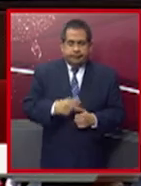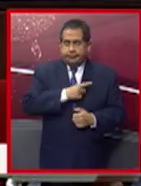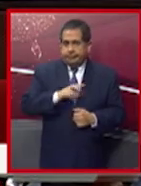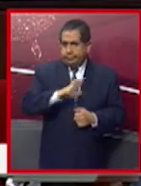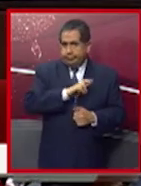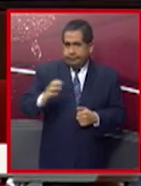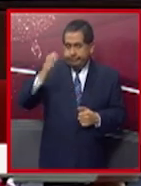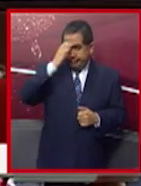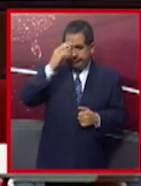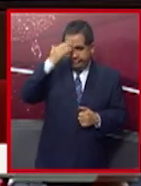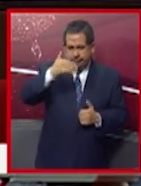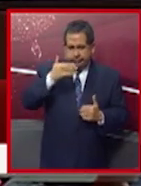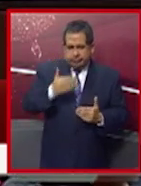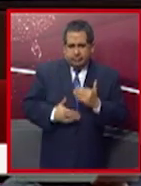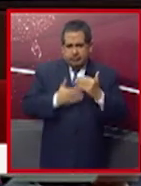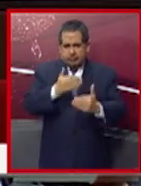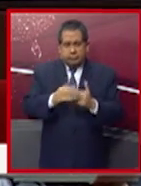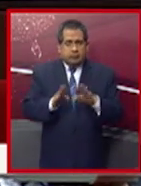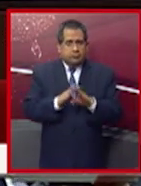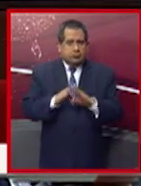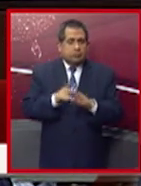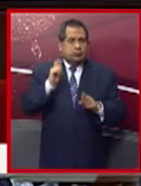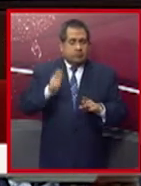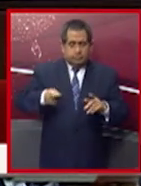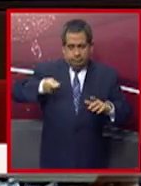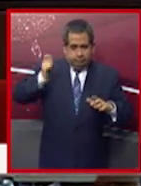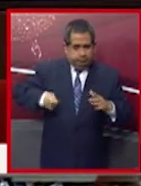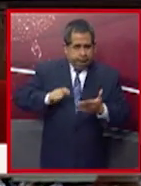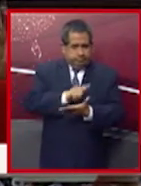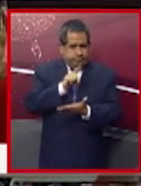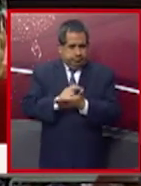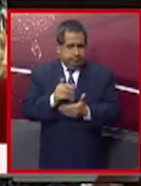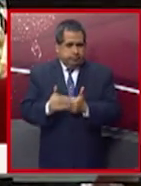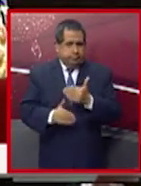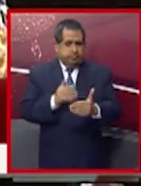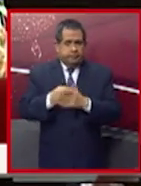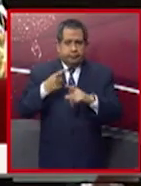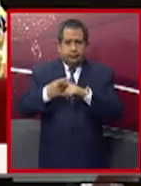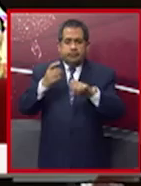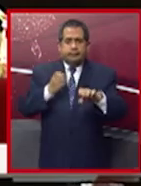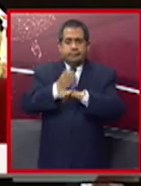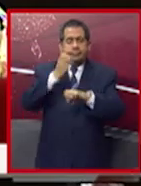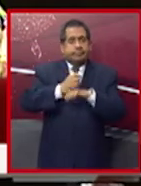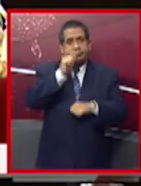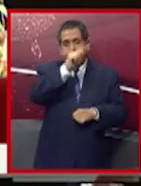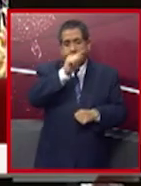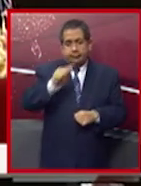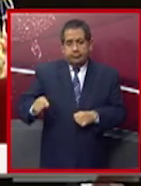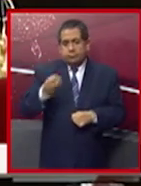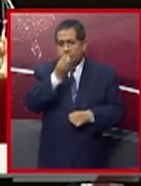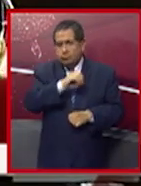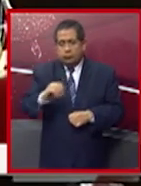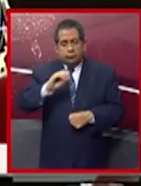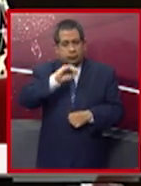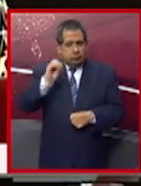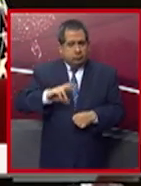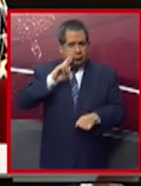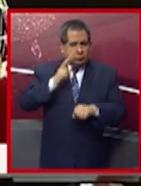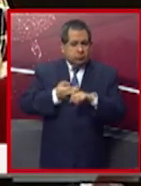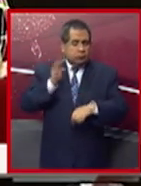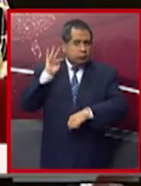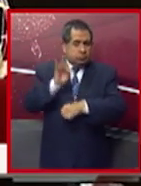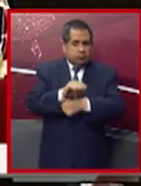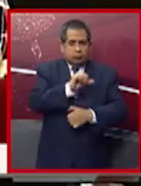Reconozcamos que a través de nuestro actuar legislativo, los estados tienen la obligación de proteger a